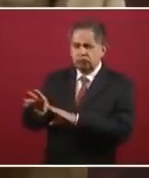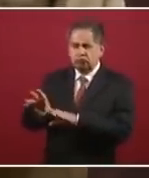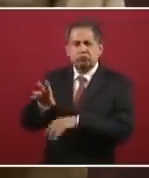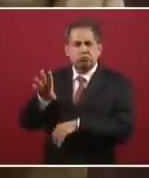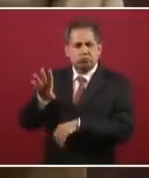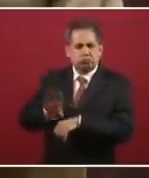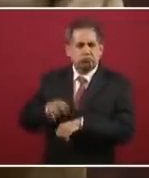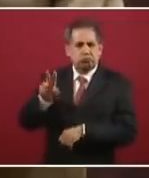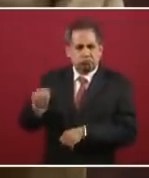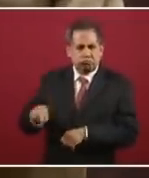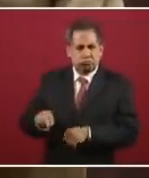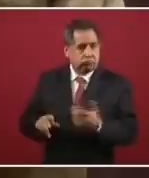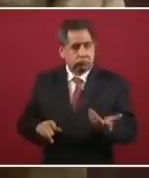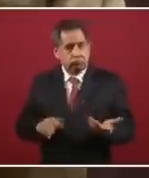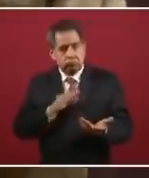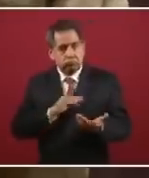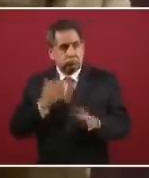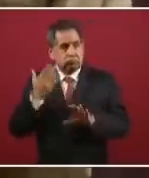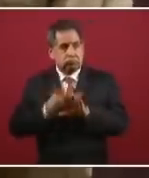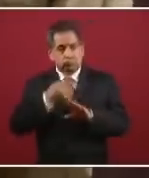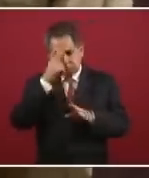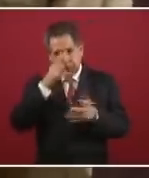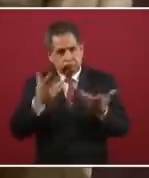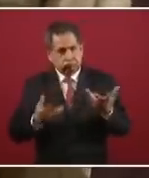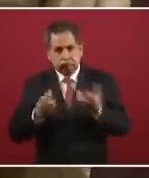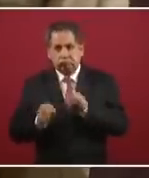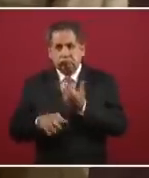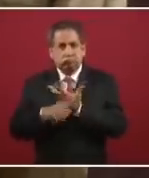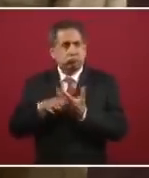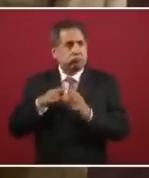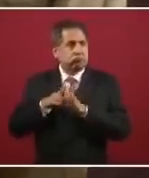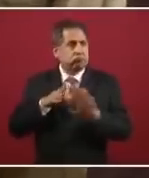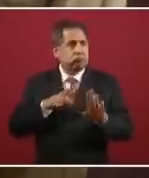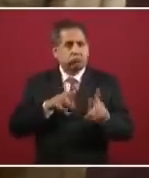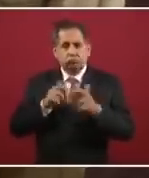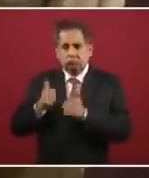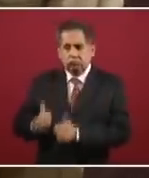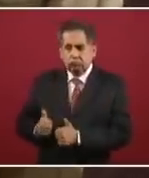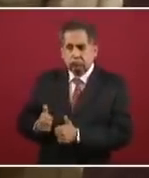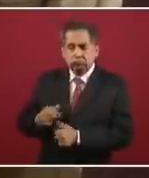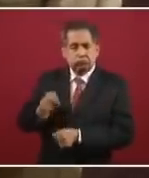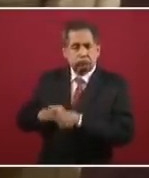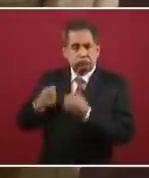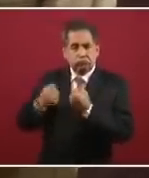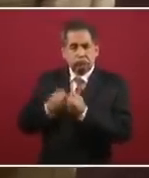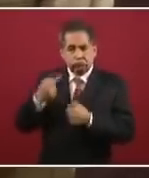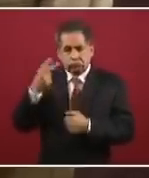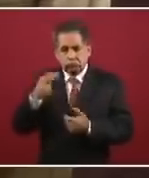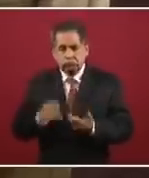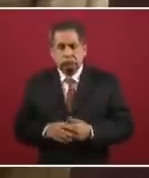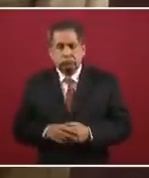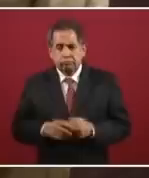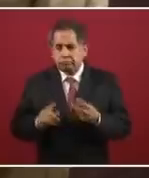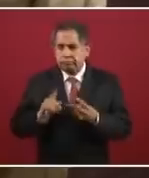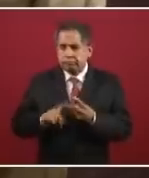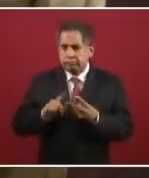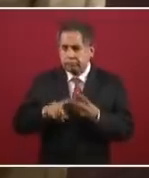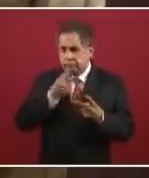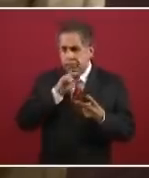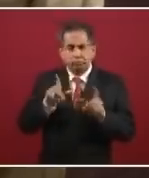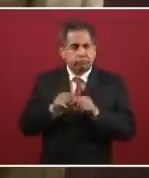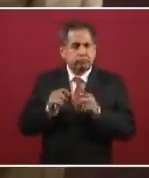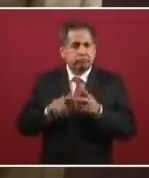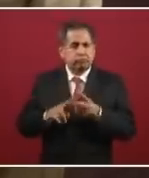esto afectará a México porque dejará migrantes más varados en la frontera. Y la segunda cosa, rapidísimo, es